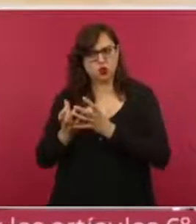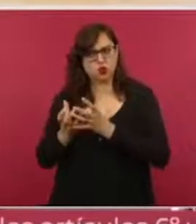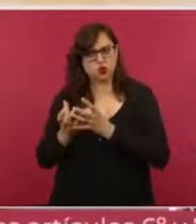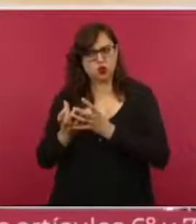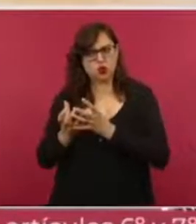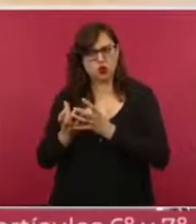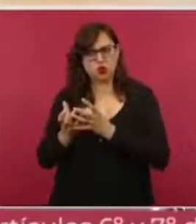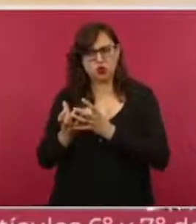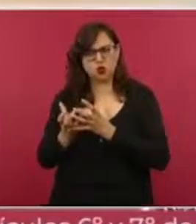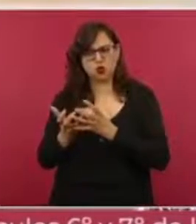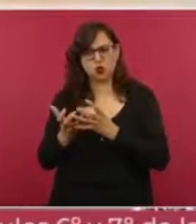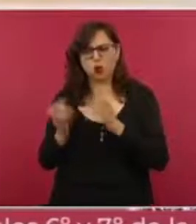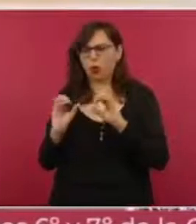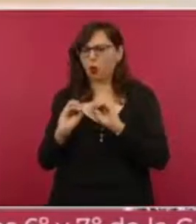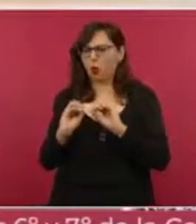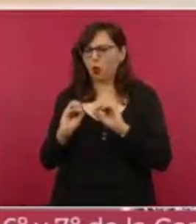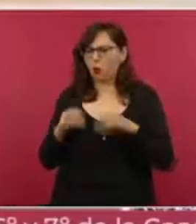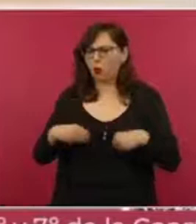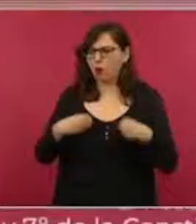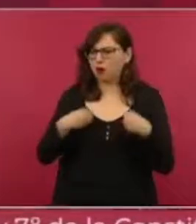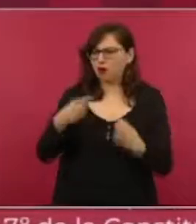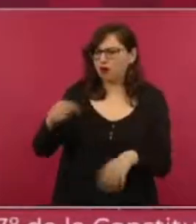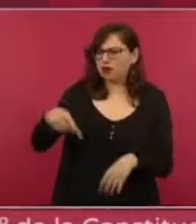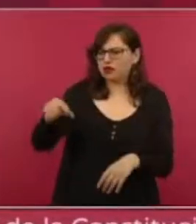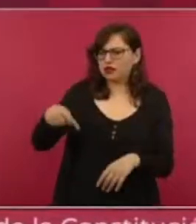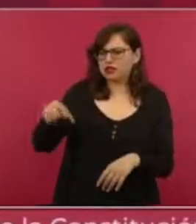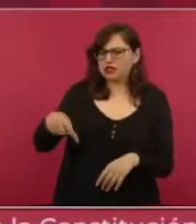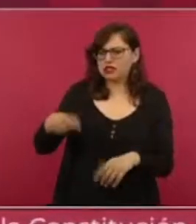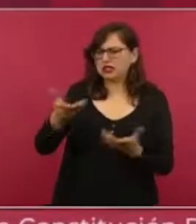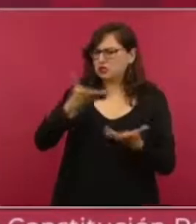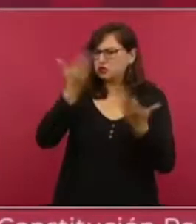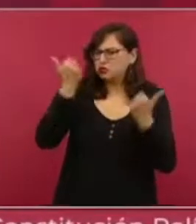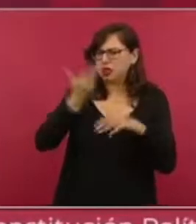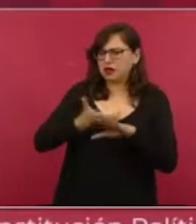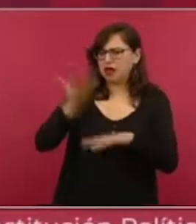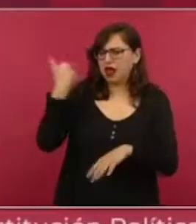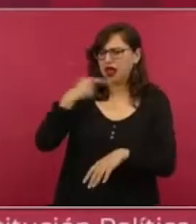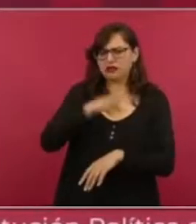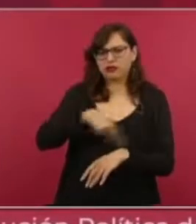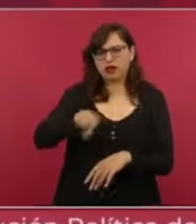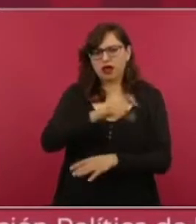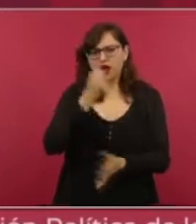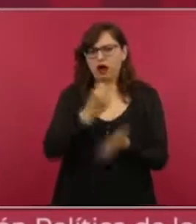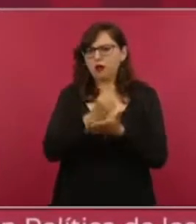reforma se aprobó con sobornos